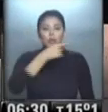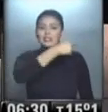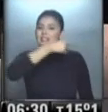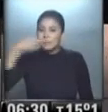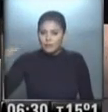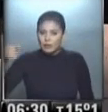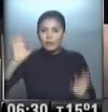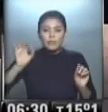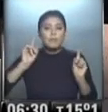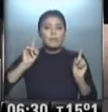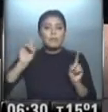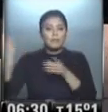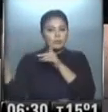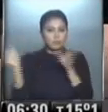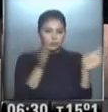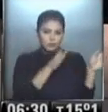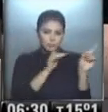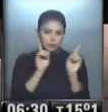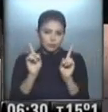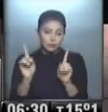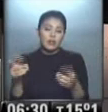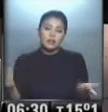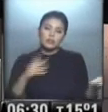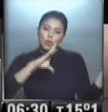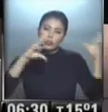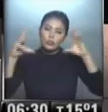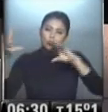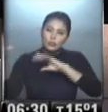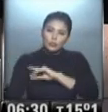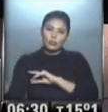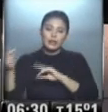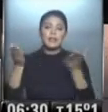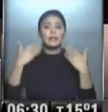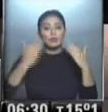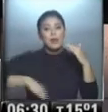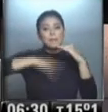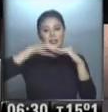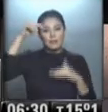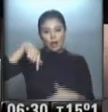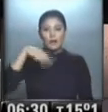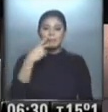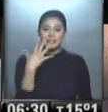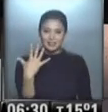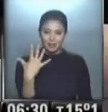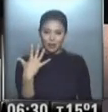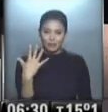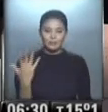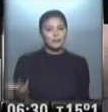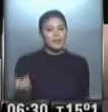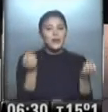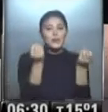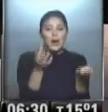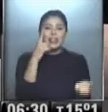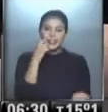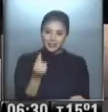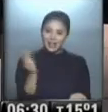viento del sector este. Por lo tanto, bastante nubladona la semana y la máxima para hoy, 25 grados. Muy